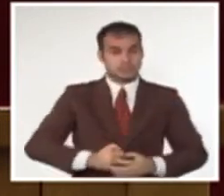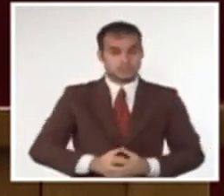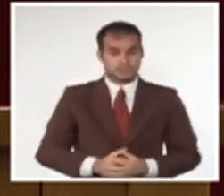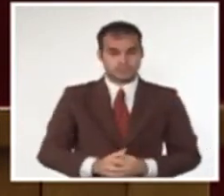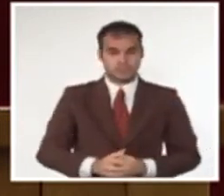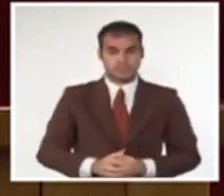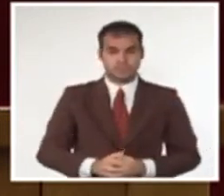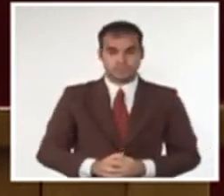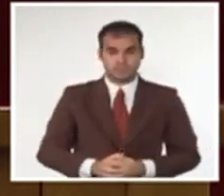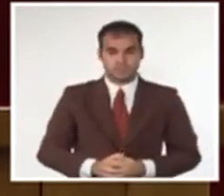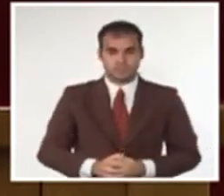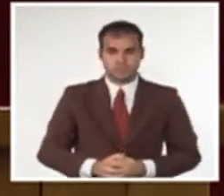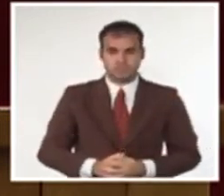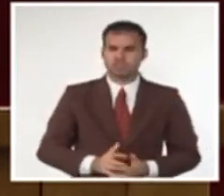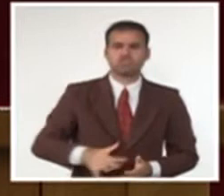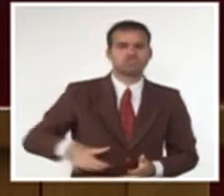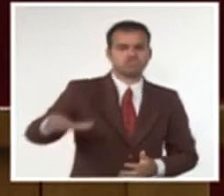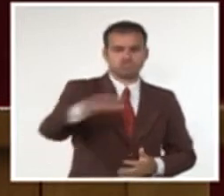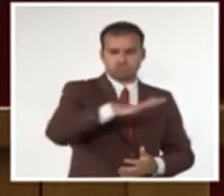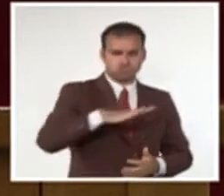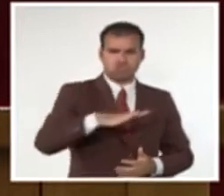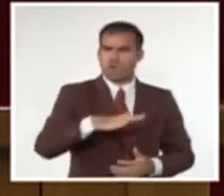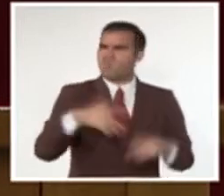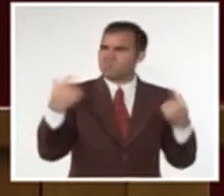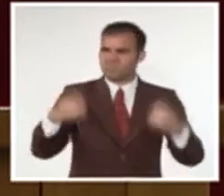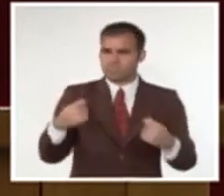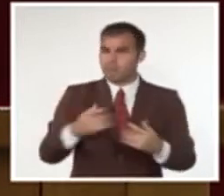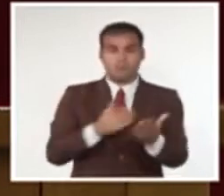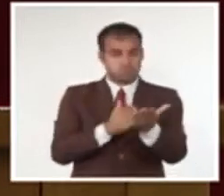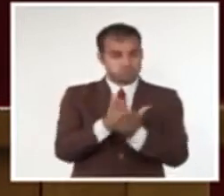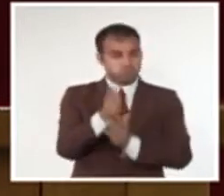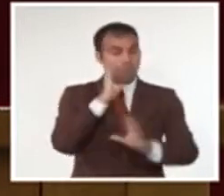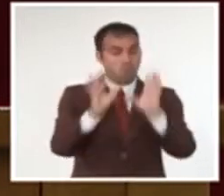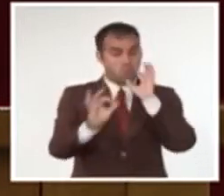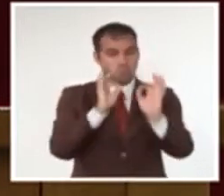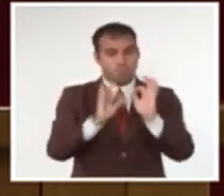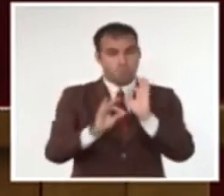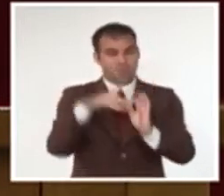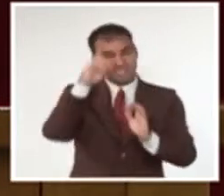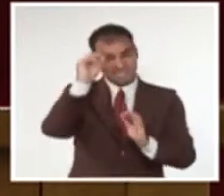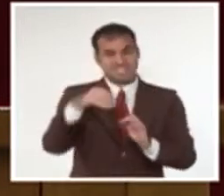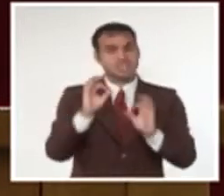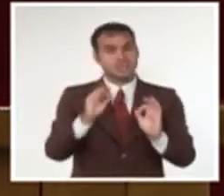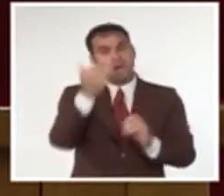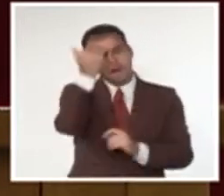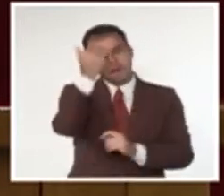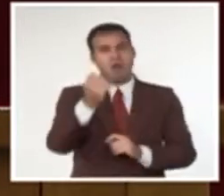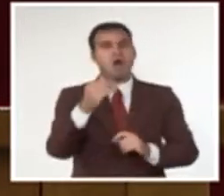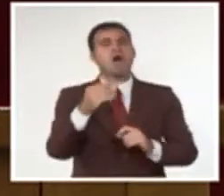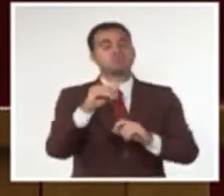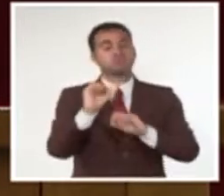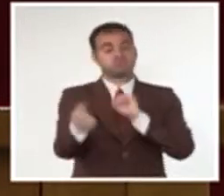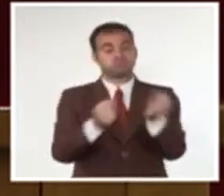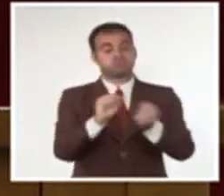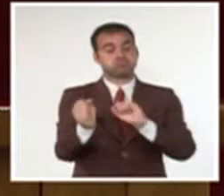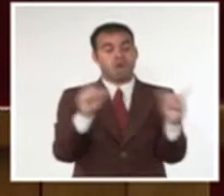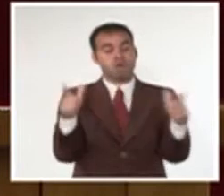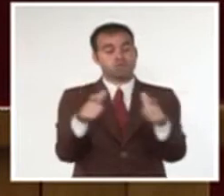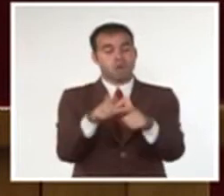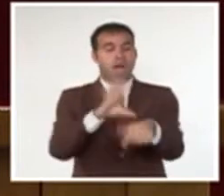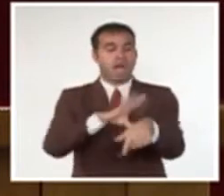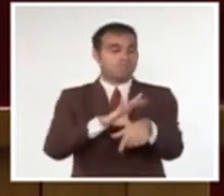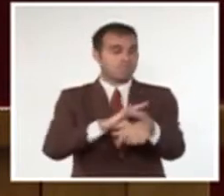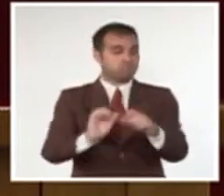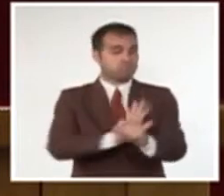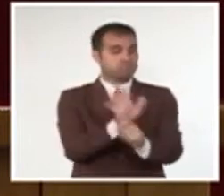Estamos convocados todos a hacer sostenibles en el tiempo los resultados en la contención de la